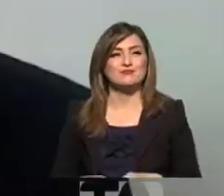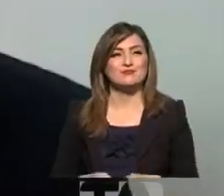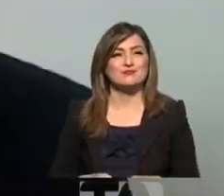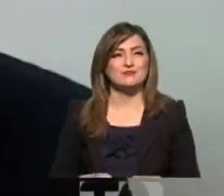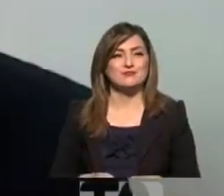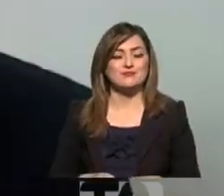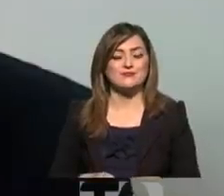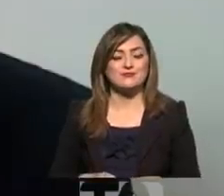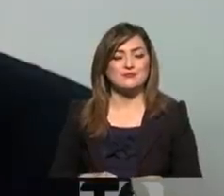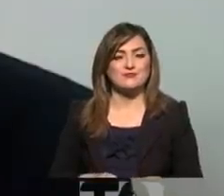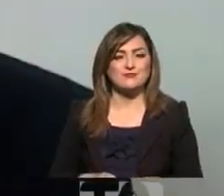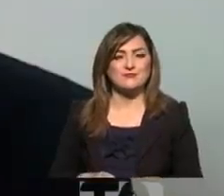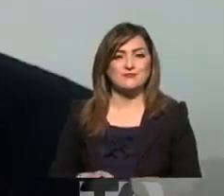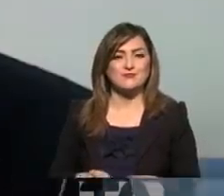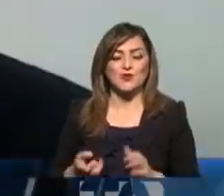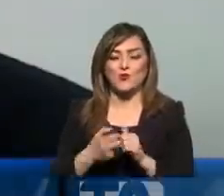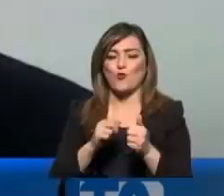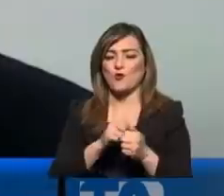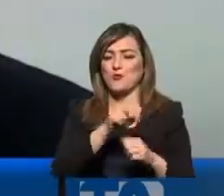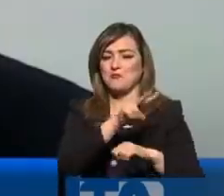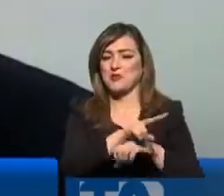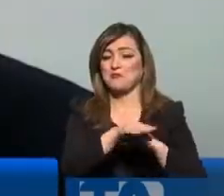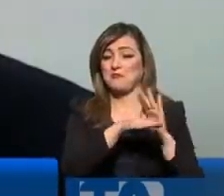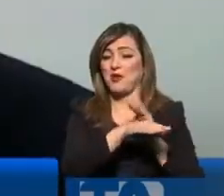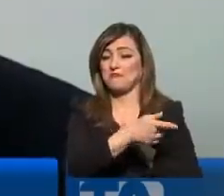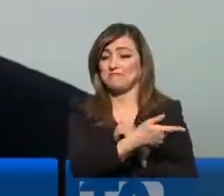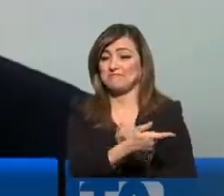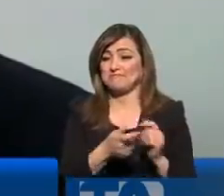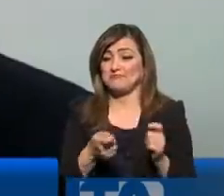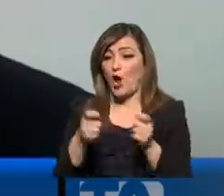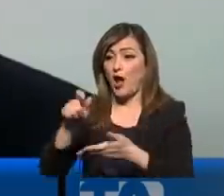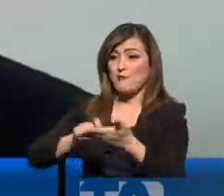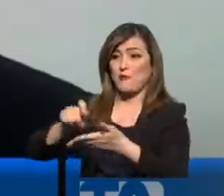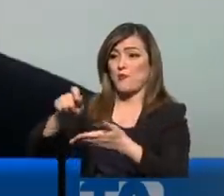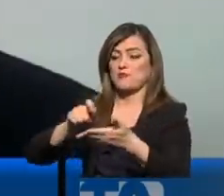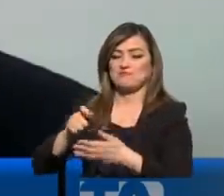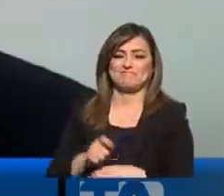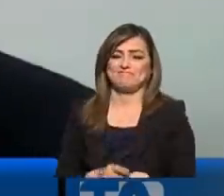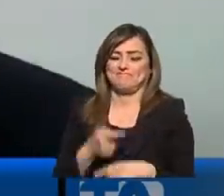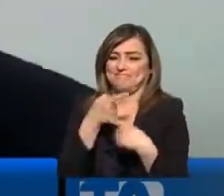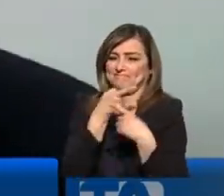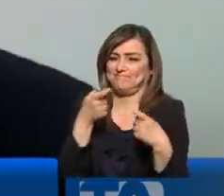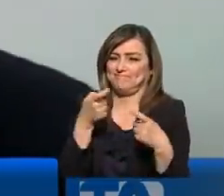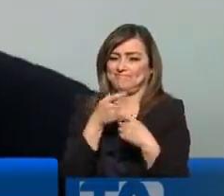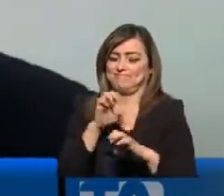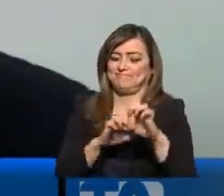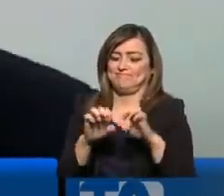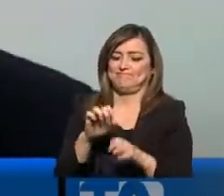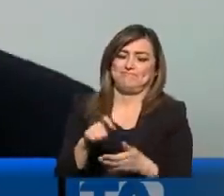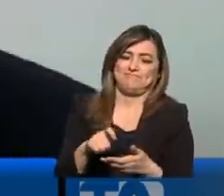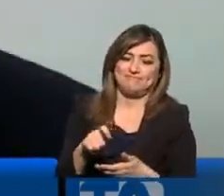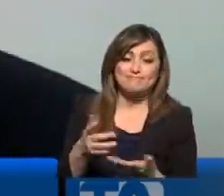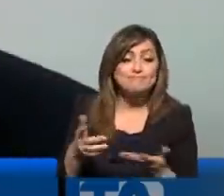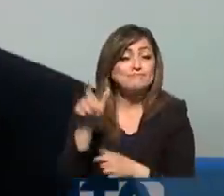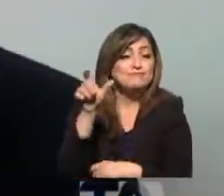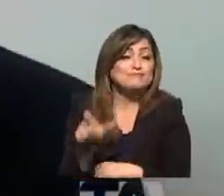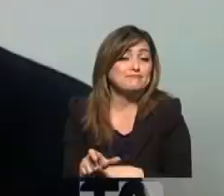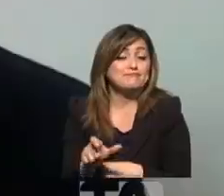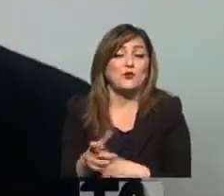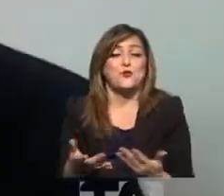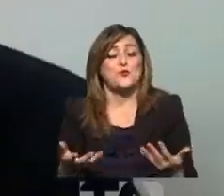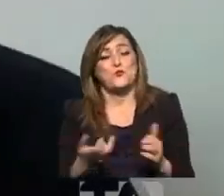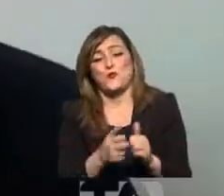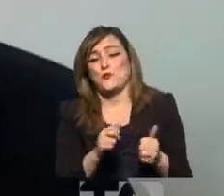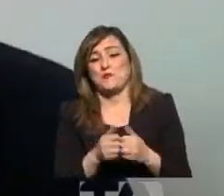problema principal sería para la Superintendencia de Bancos, que habría emitido una calificación a una persona